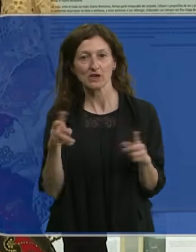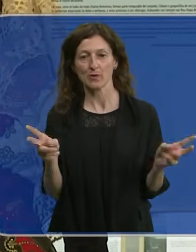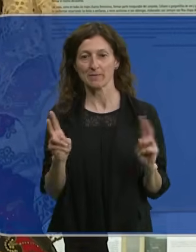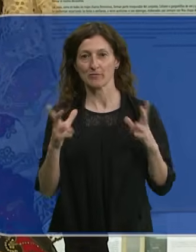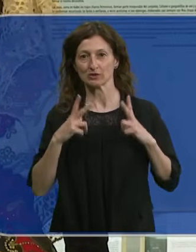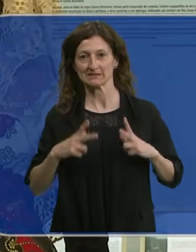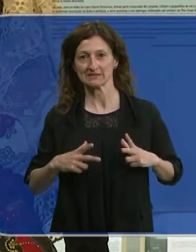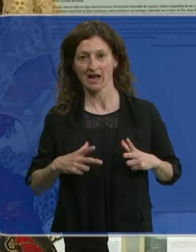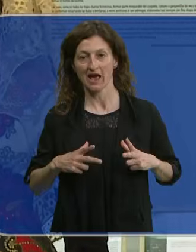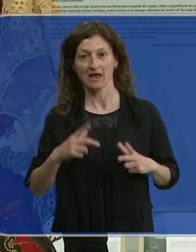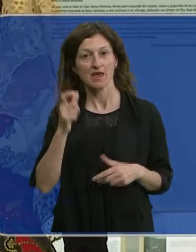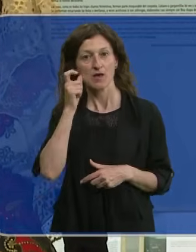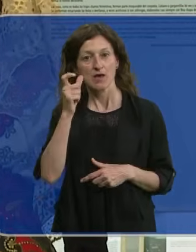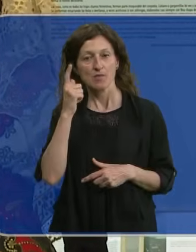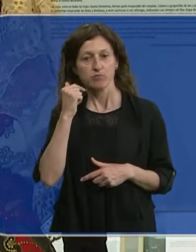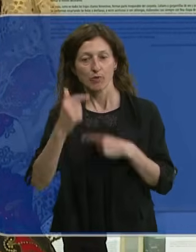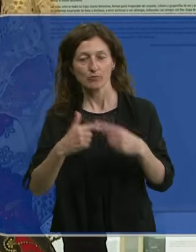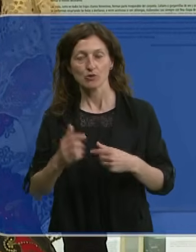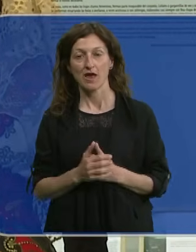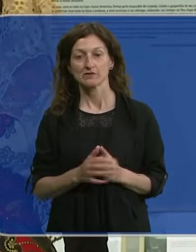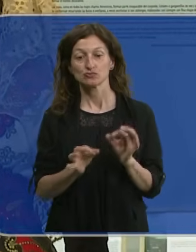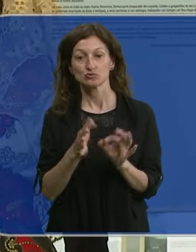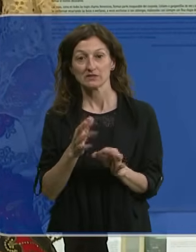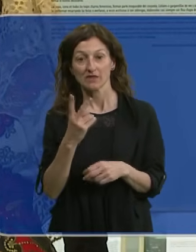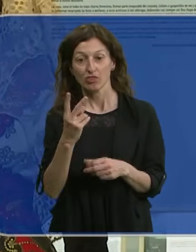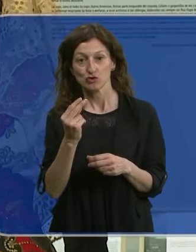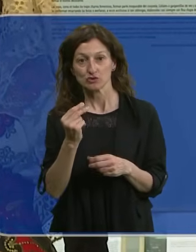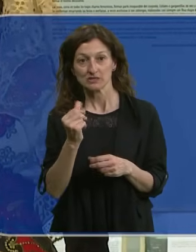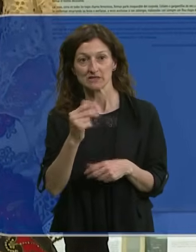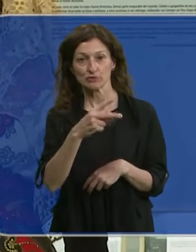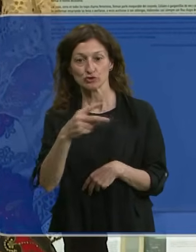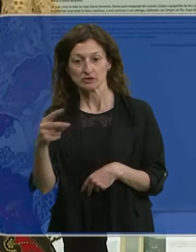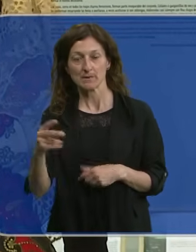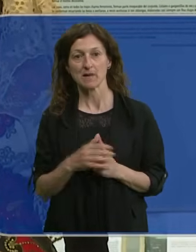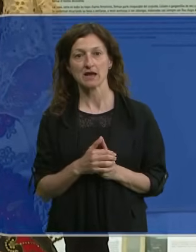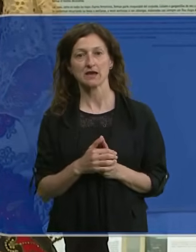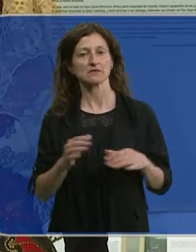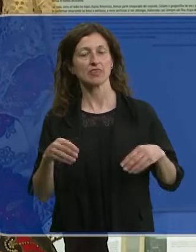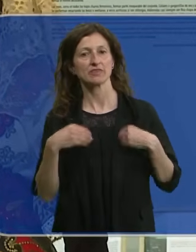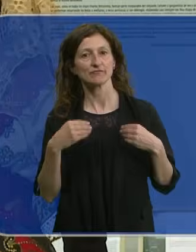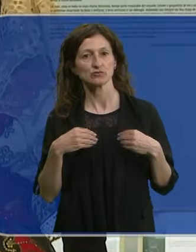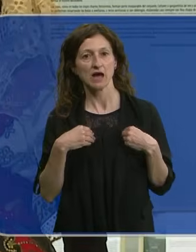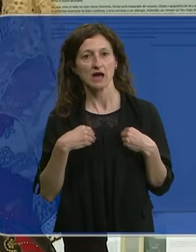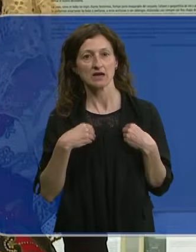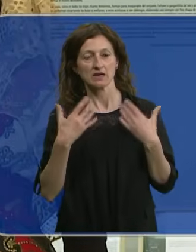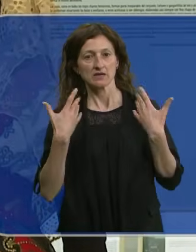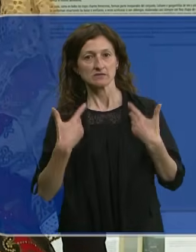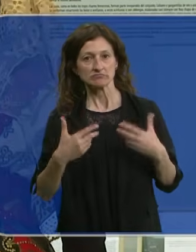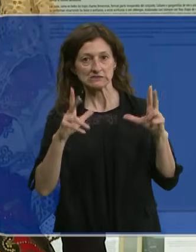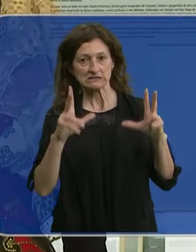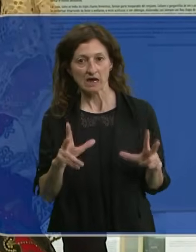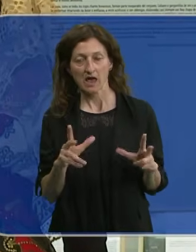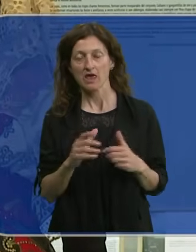del traje popular. Tenemos la suerte durante estos días, estas 2 semanas, de poder disfrutar de piezas, de